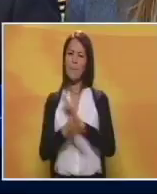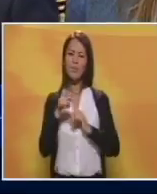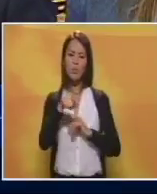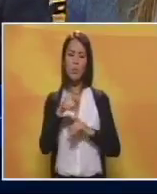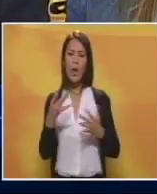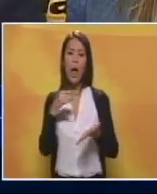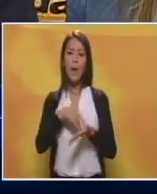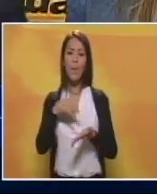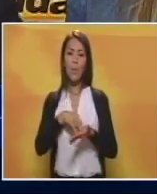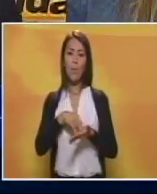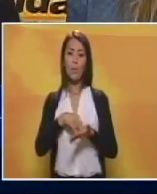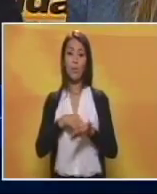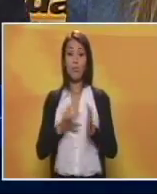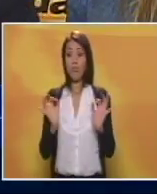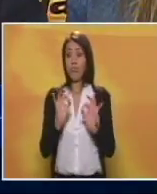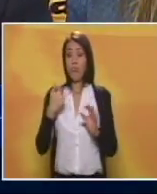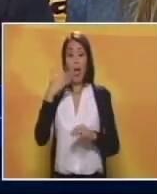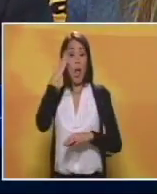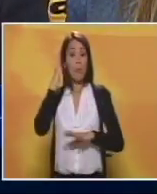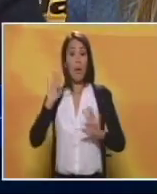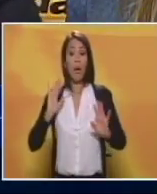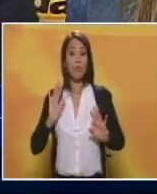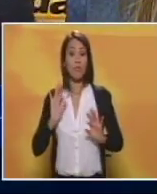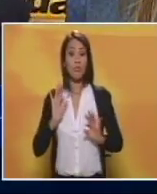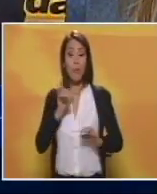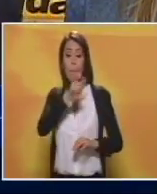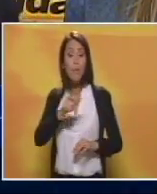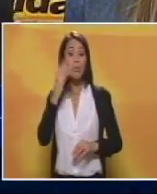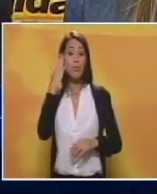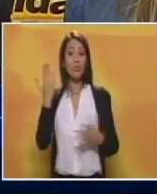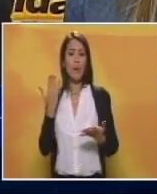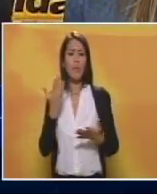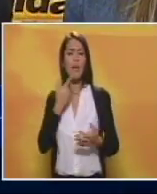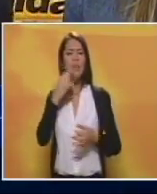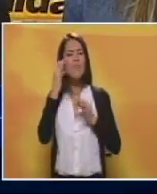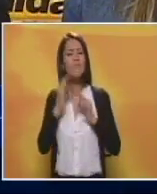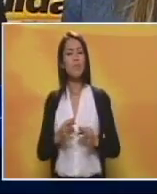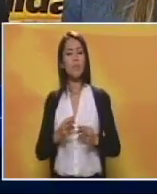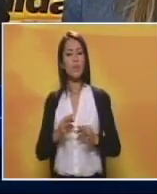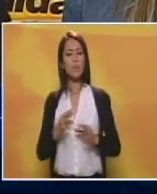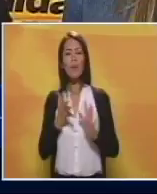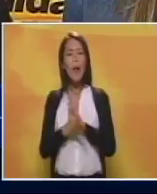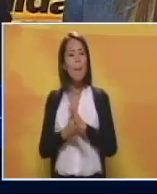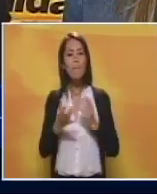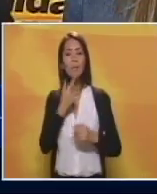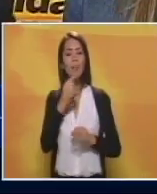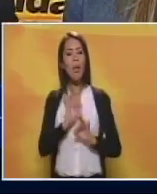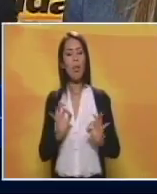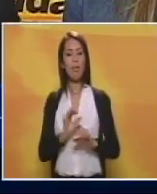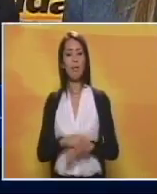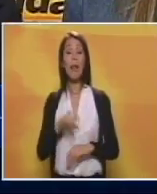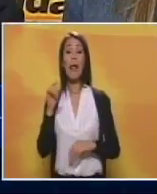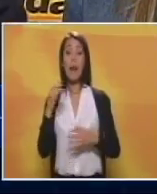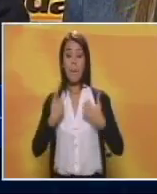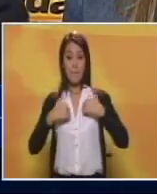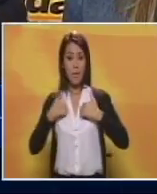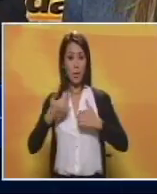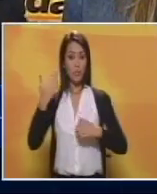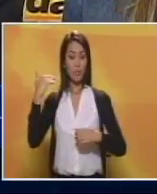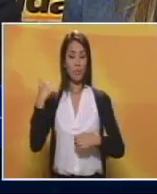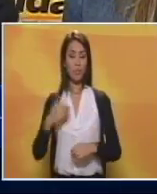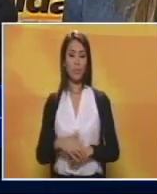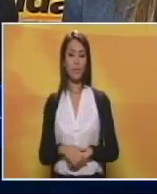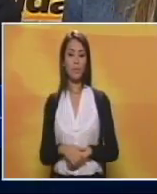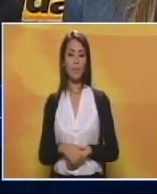en Carabobo? Pues nadie lo sabe. Nadie es capaz de decir exactamente qué ocurrió el miércoles pasado